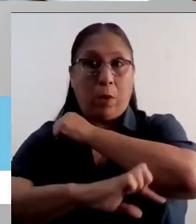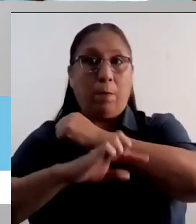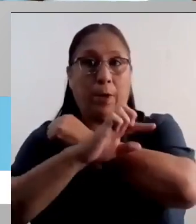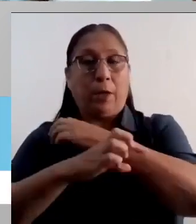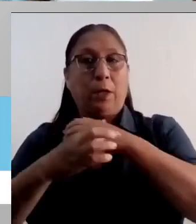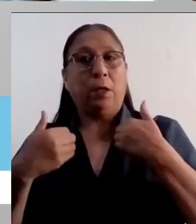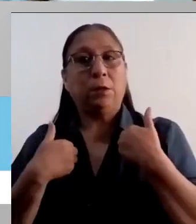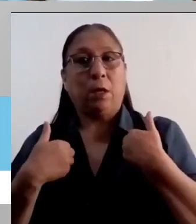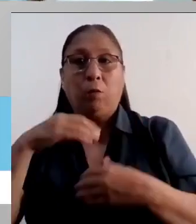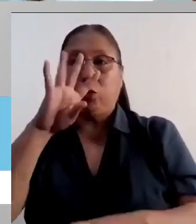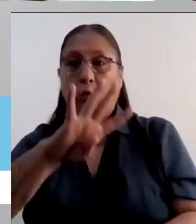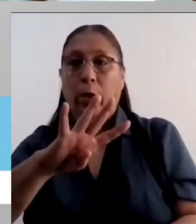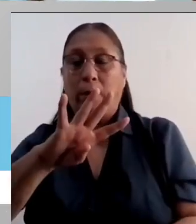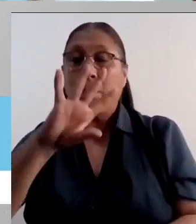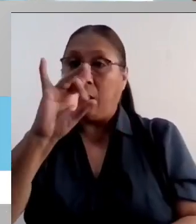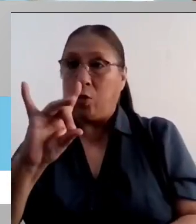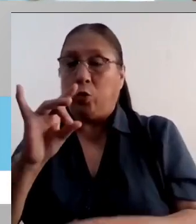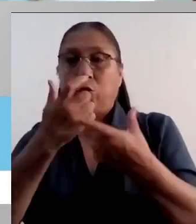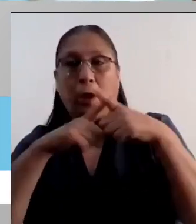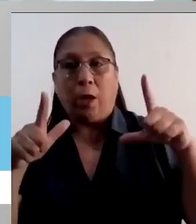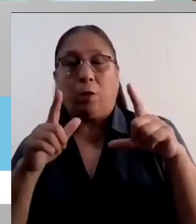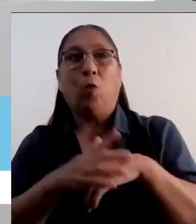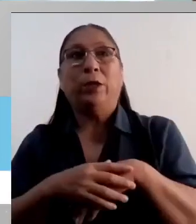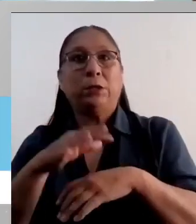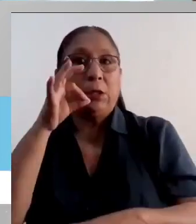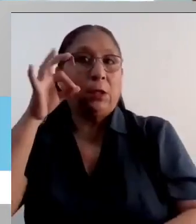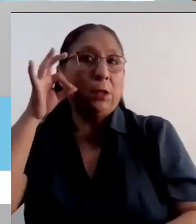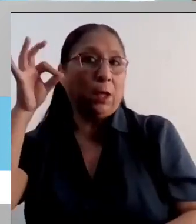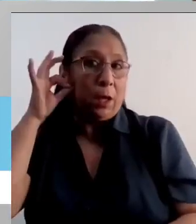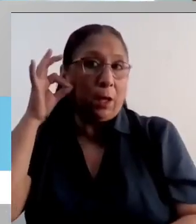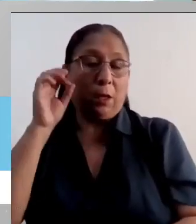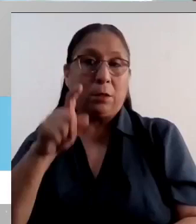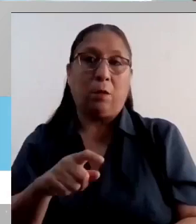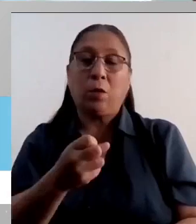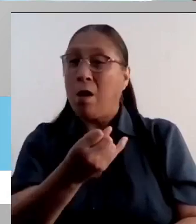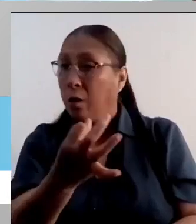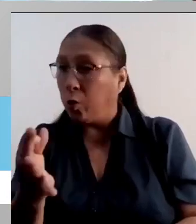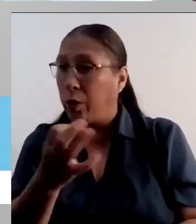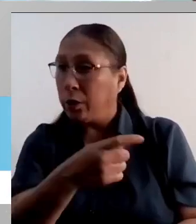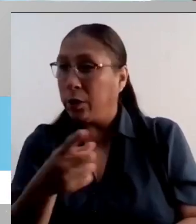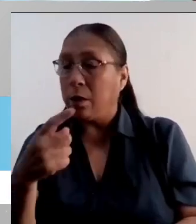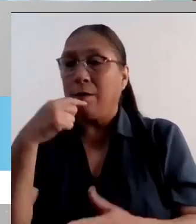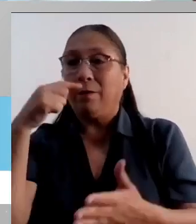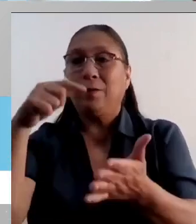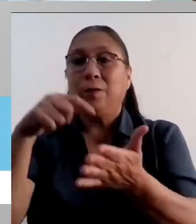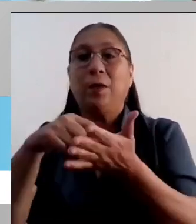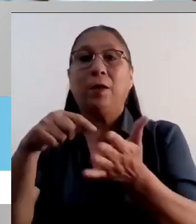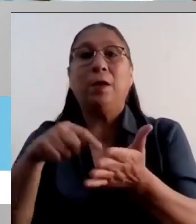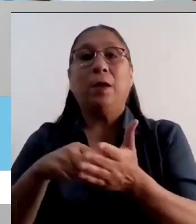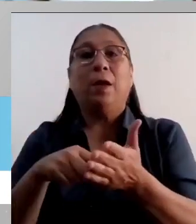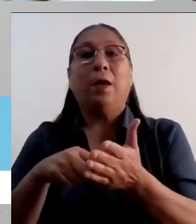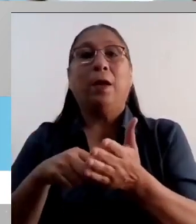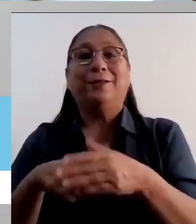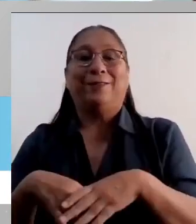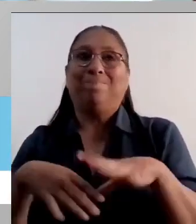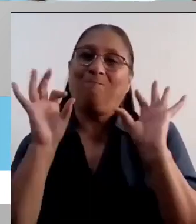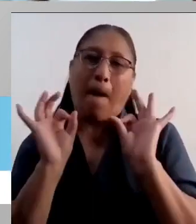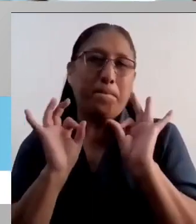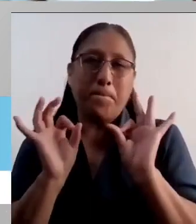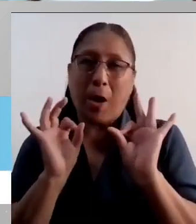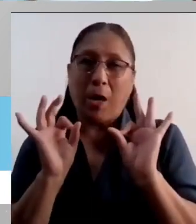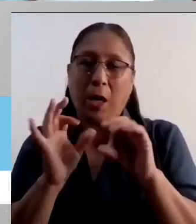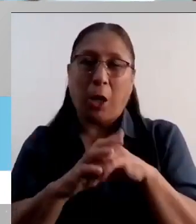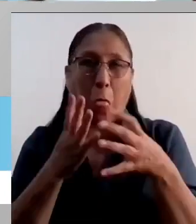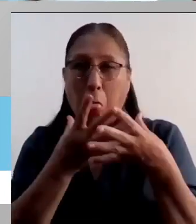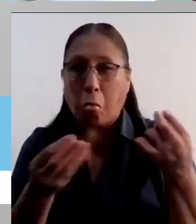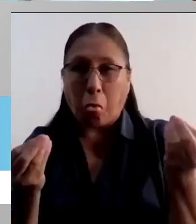tenemos 48 lenguas indígenas vitales, aunque varias de ellas se encuentran en serio peligro por